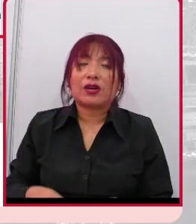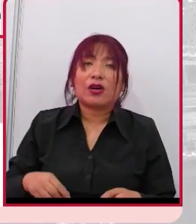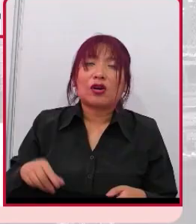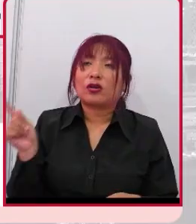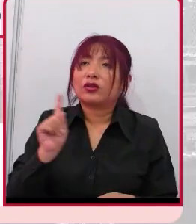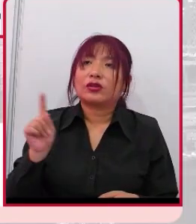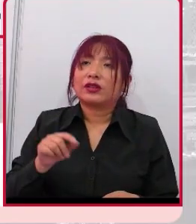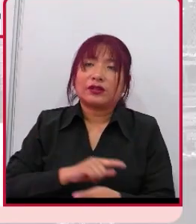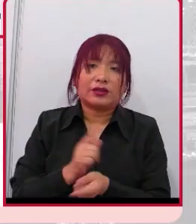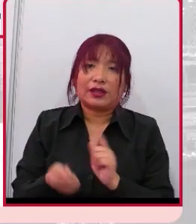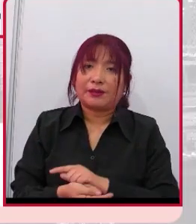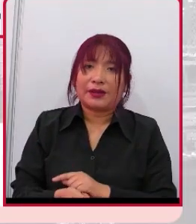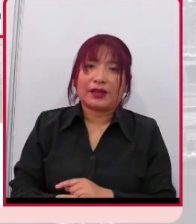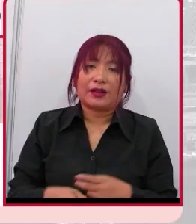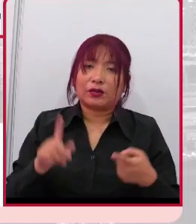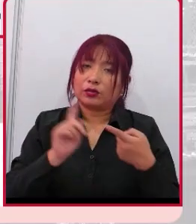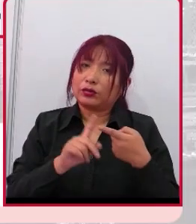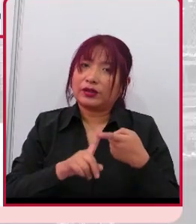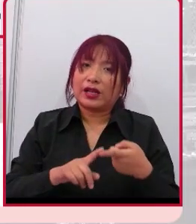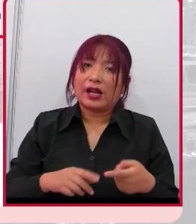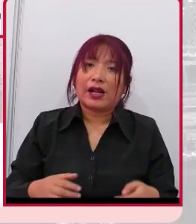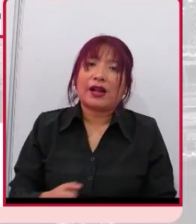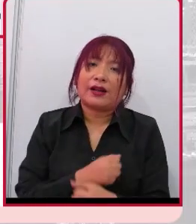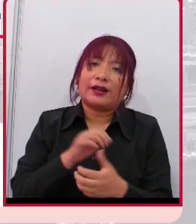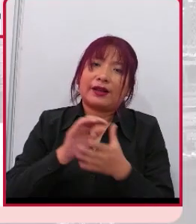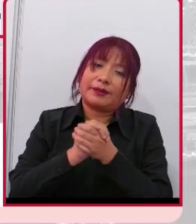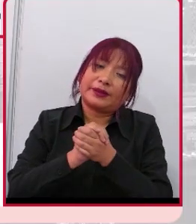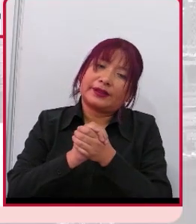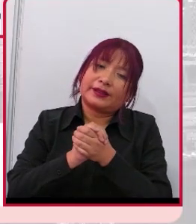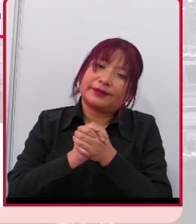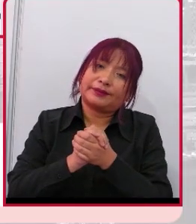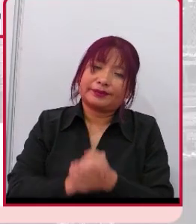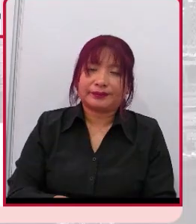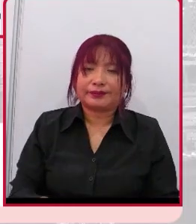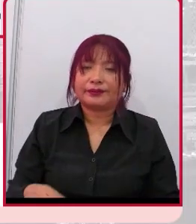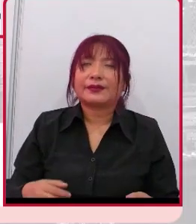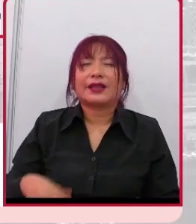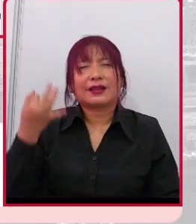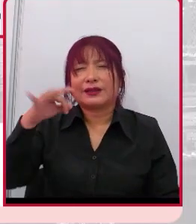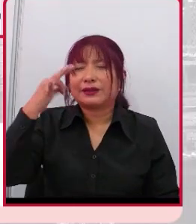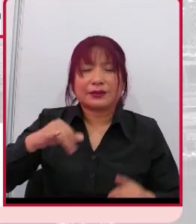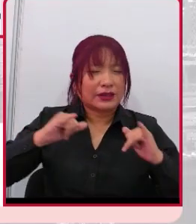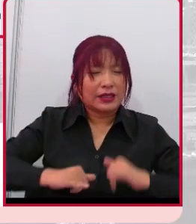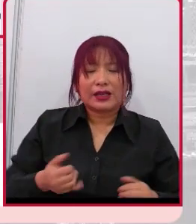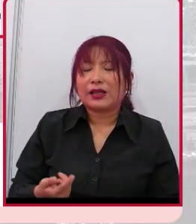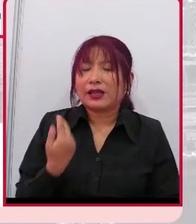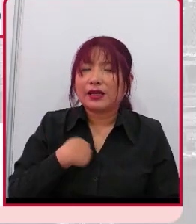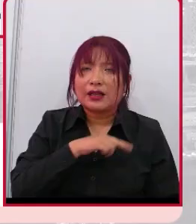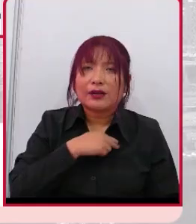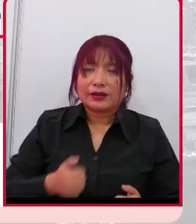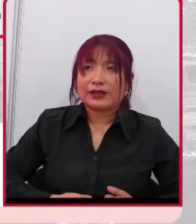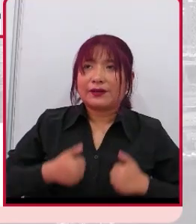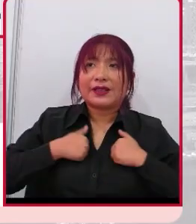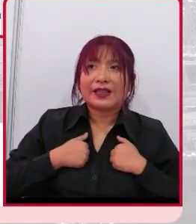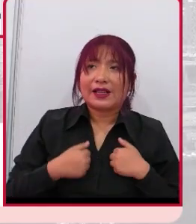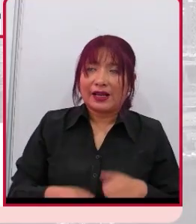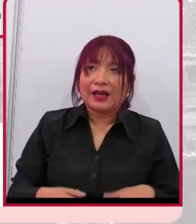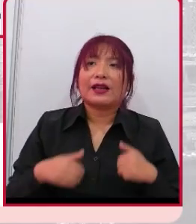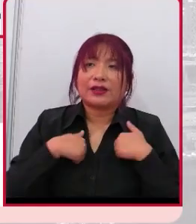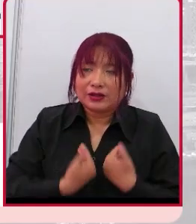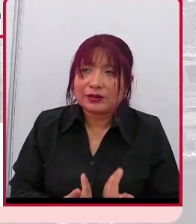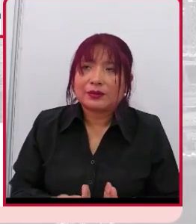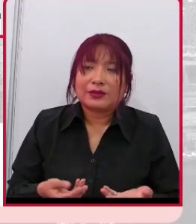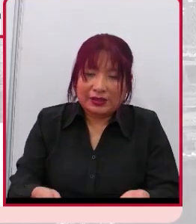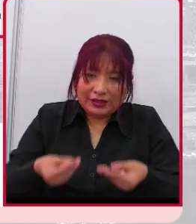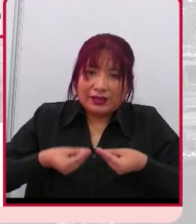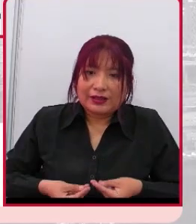la amistad. La amistad permanece en el tiempo, durante todo el tiempo de nuestra vida y nos permite encontrar soluciones, en este caso aplicando